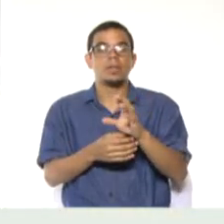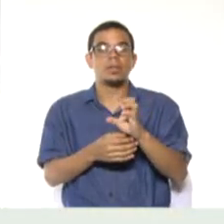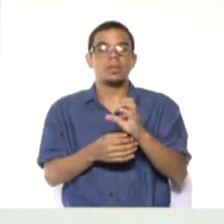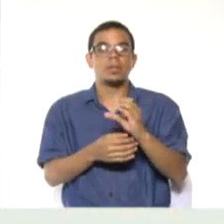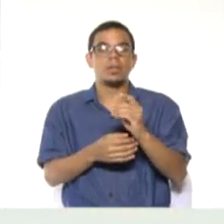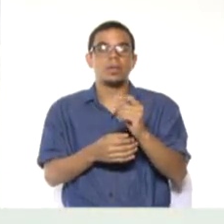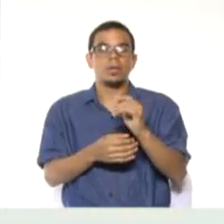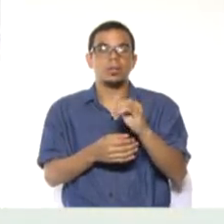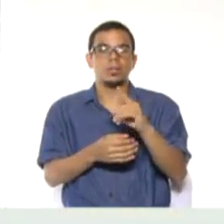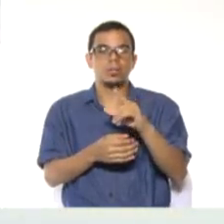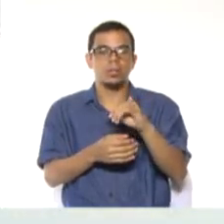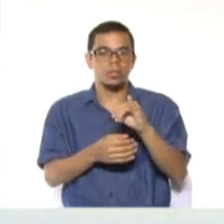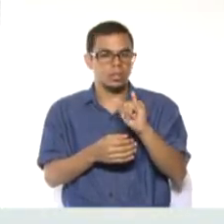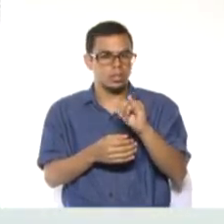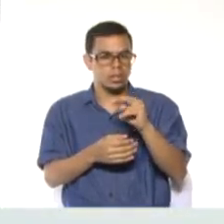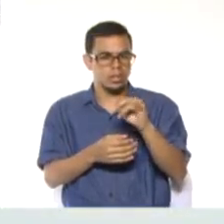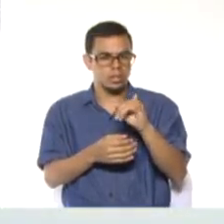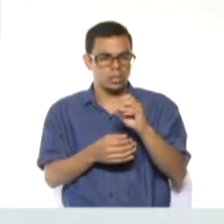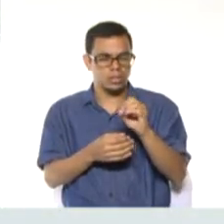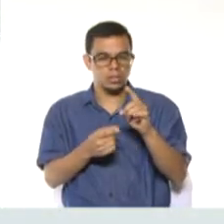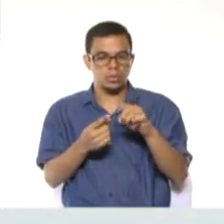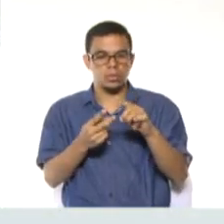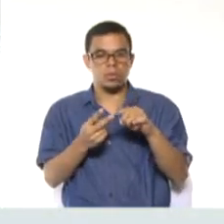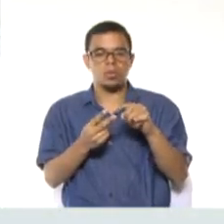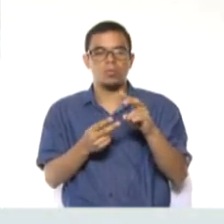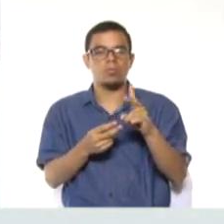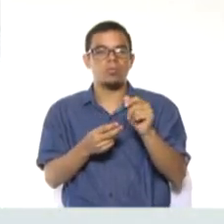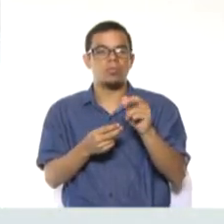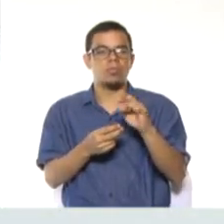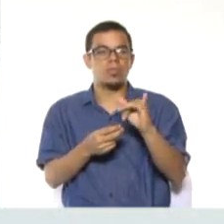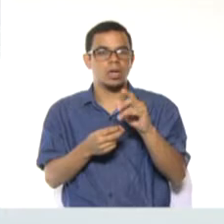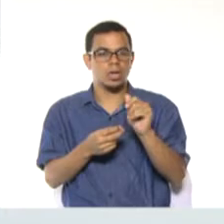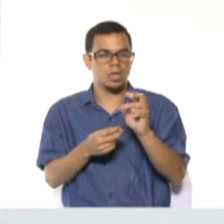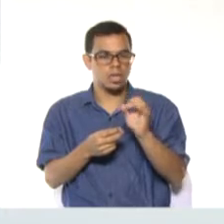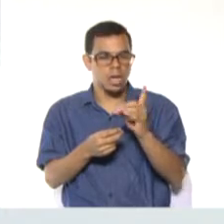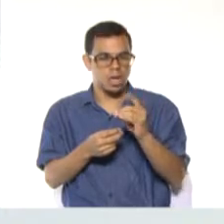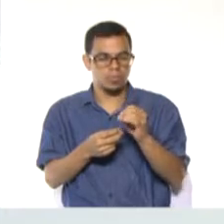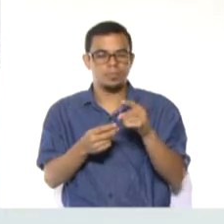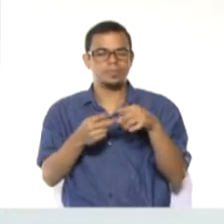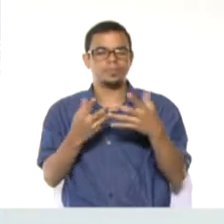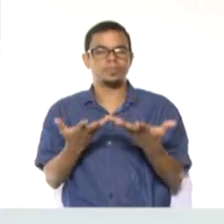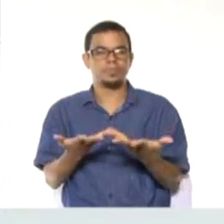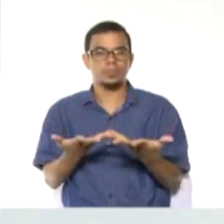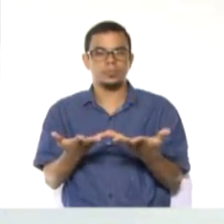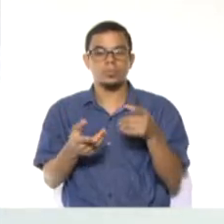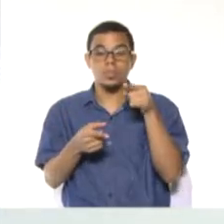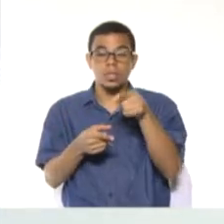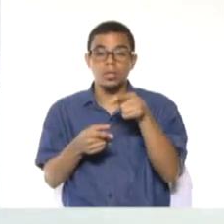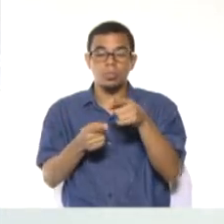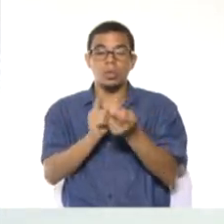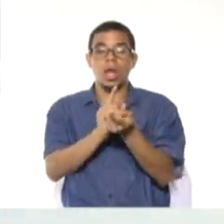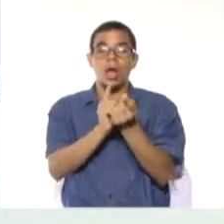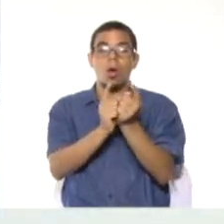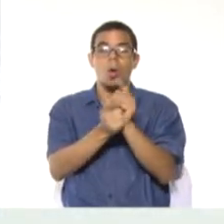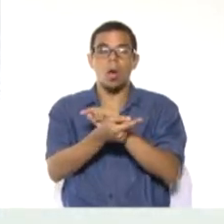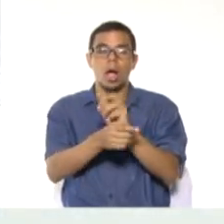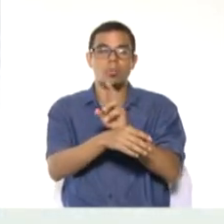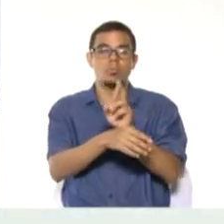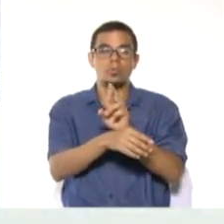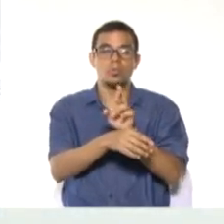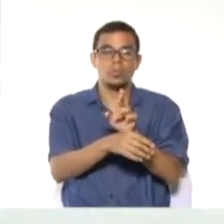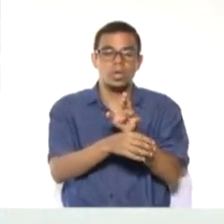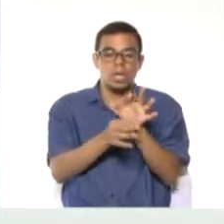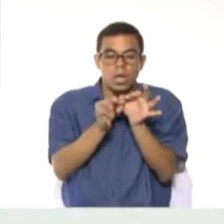uniformemente variado es porque el móvil experimenta algún cambio de rapidez en